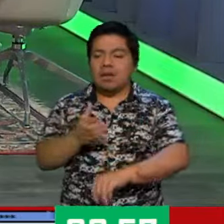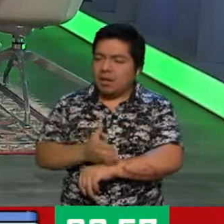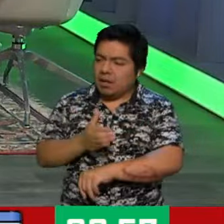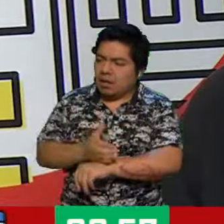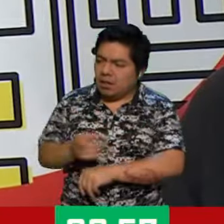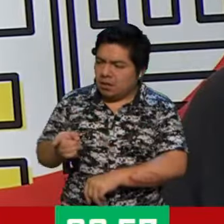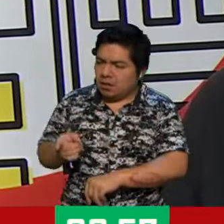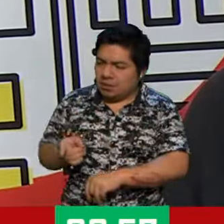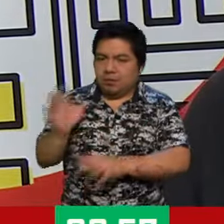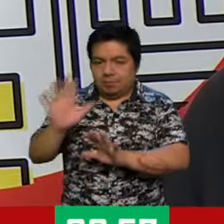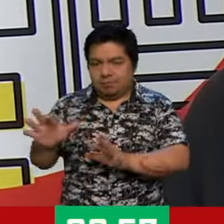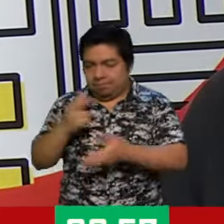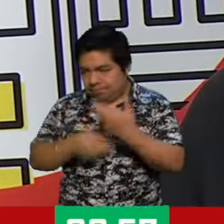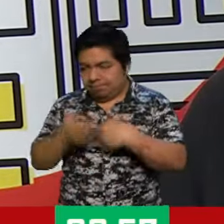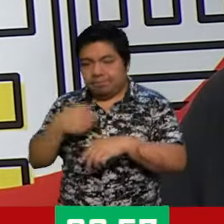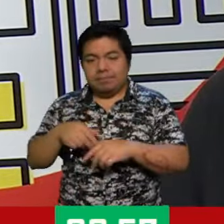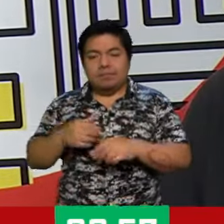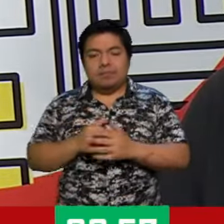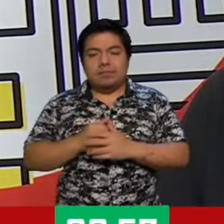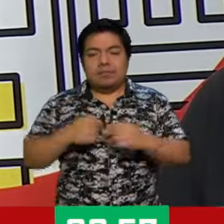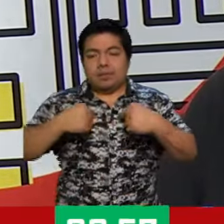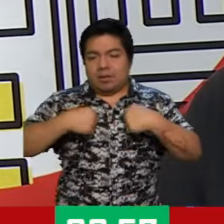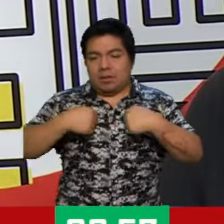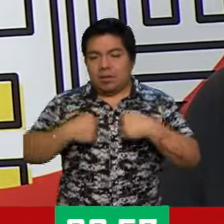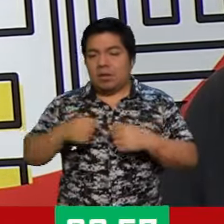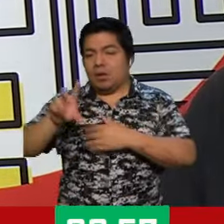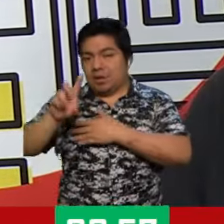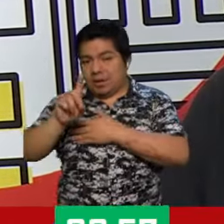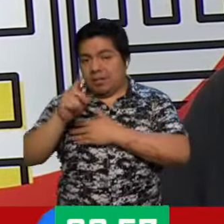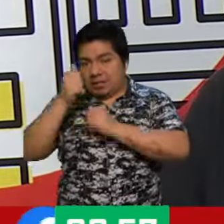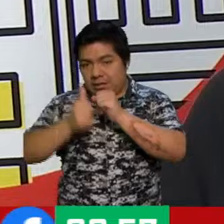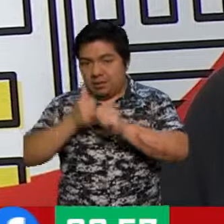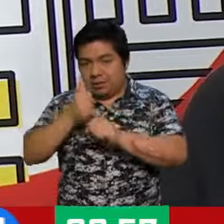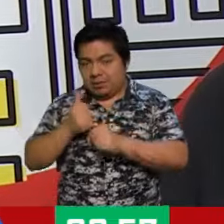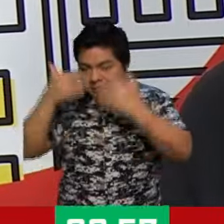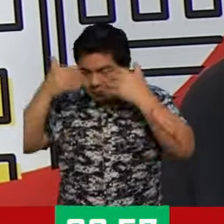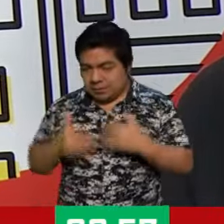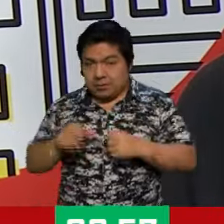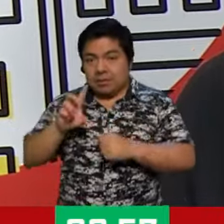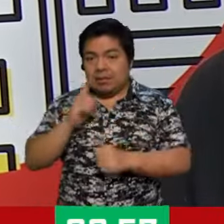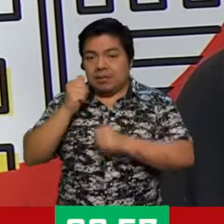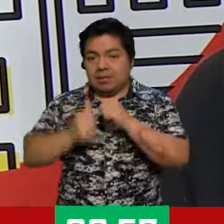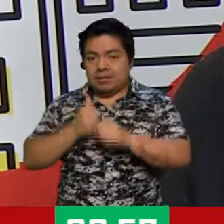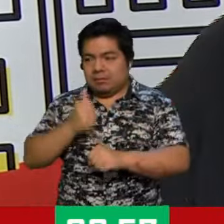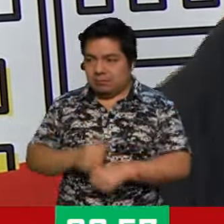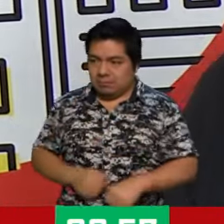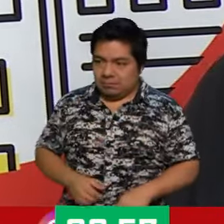pues regresando al tema, yo a mis 30 años, aunque no lo crean, No lo puedo